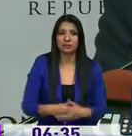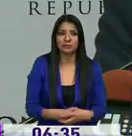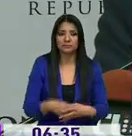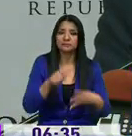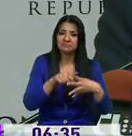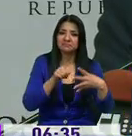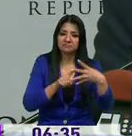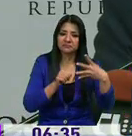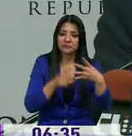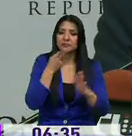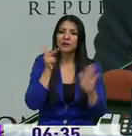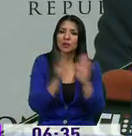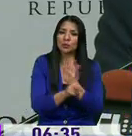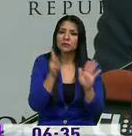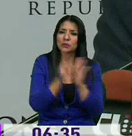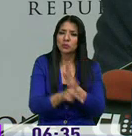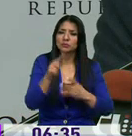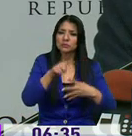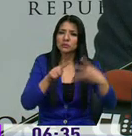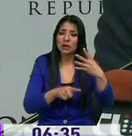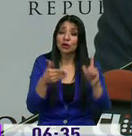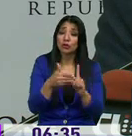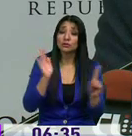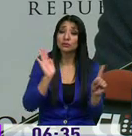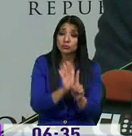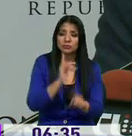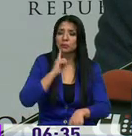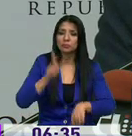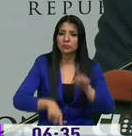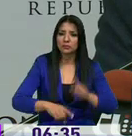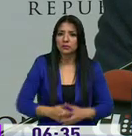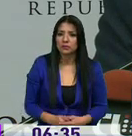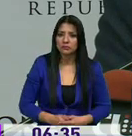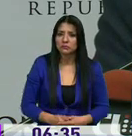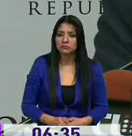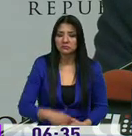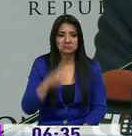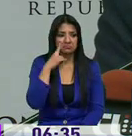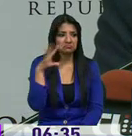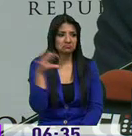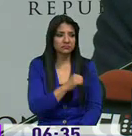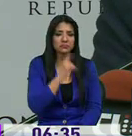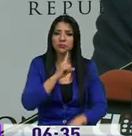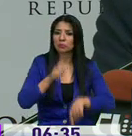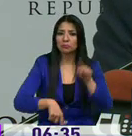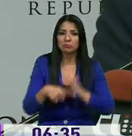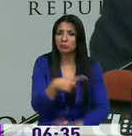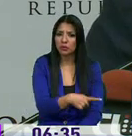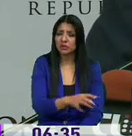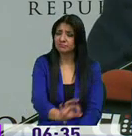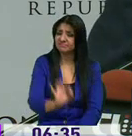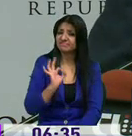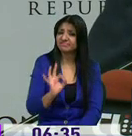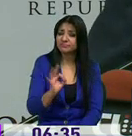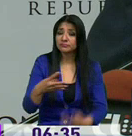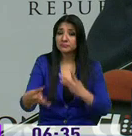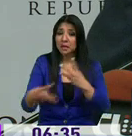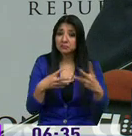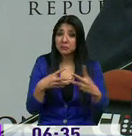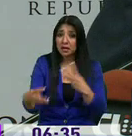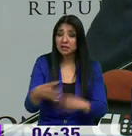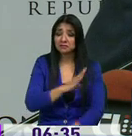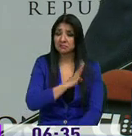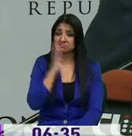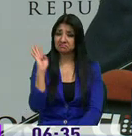denuncias como las que pesan en contra de tuareg evidentemente no tiene la transparencia necesaria